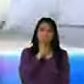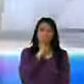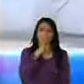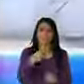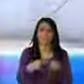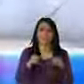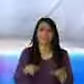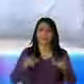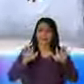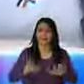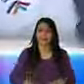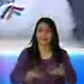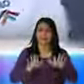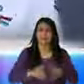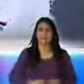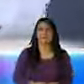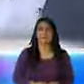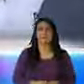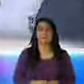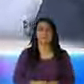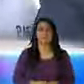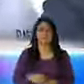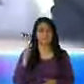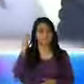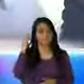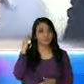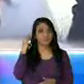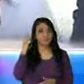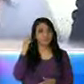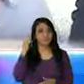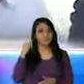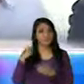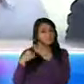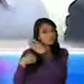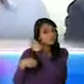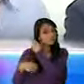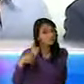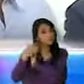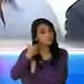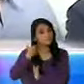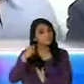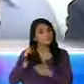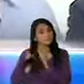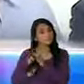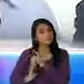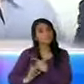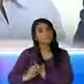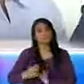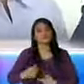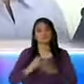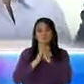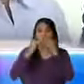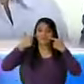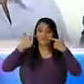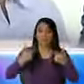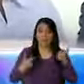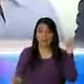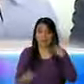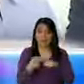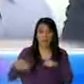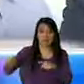siempre, les pido que nos mantengamos vigilantes hasta que